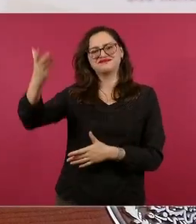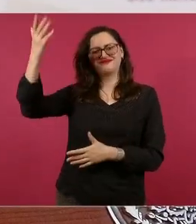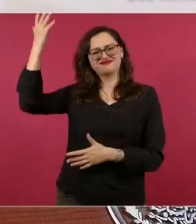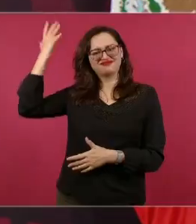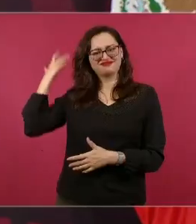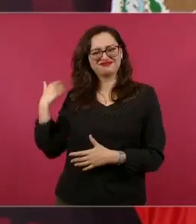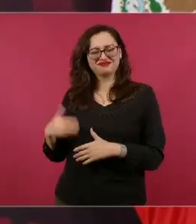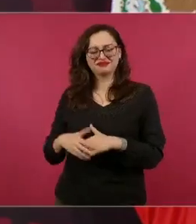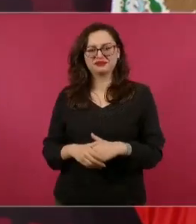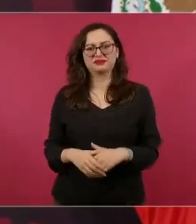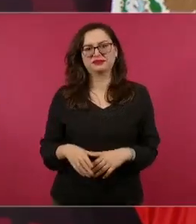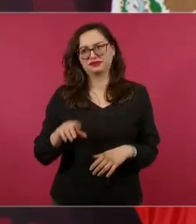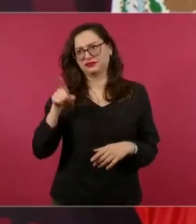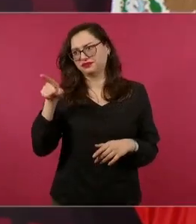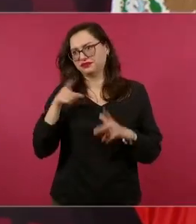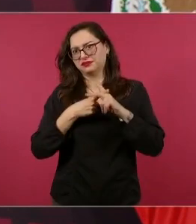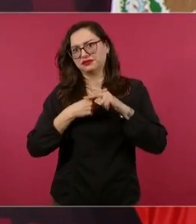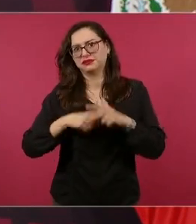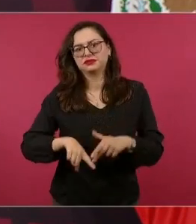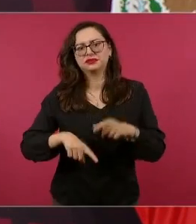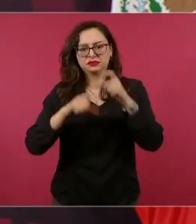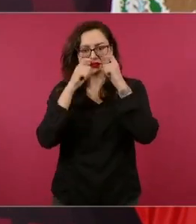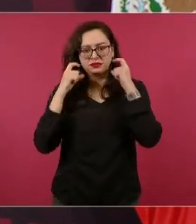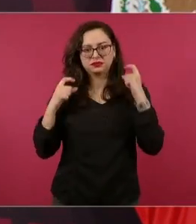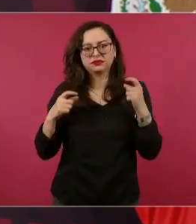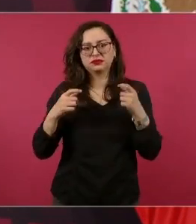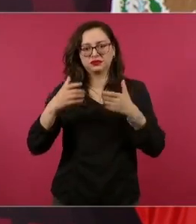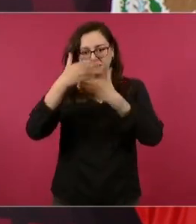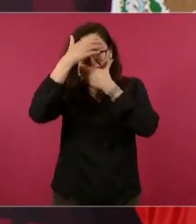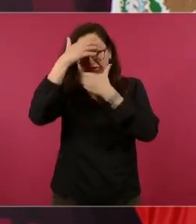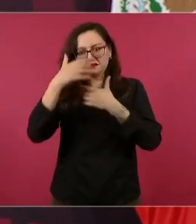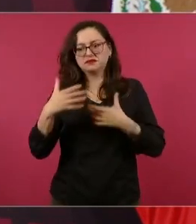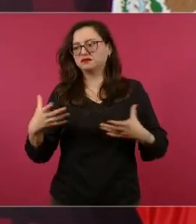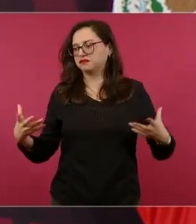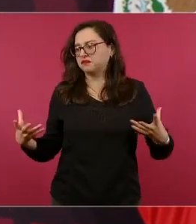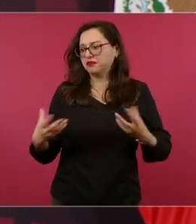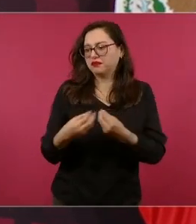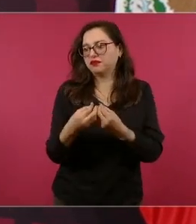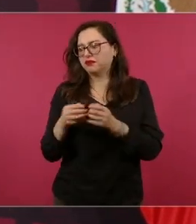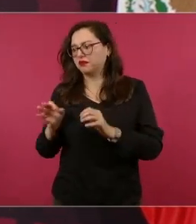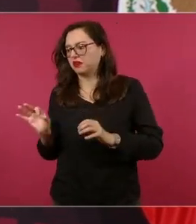levantamiento zapatista, o sea, todo eso.